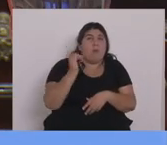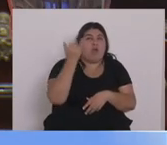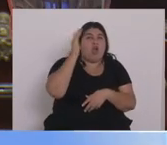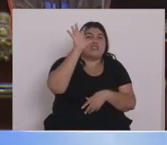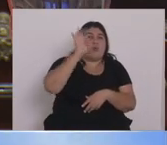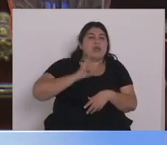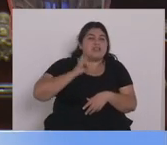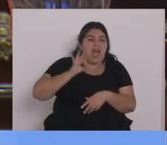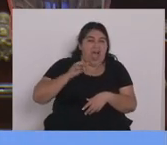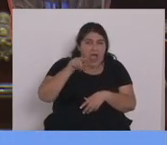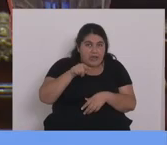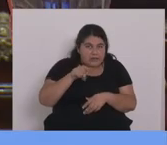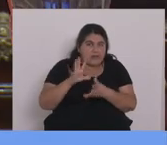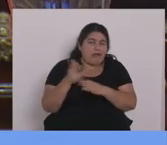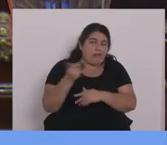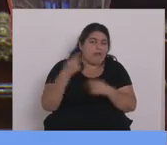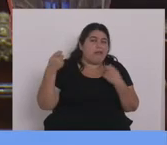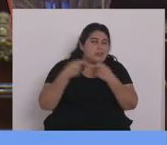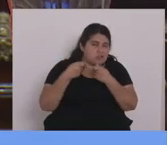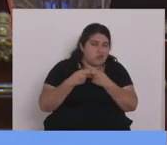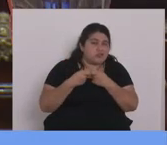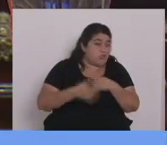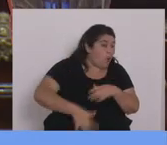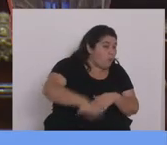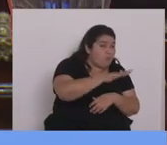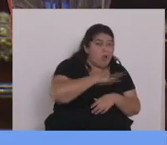en esto fueron socios. Y el pueblo argentino